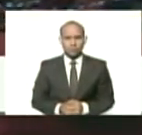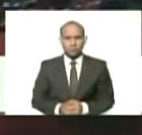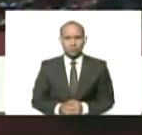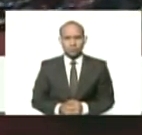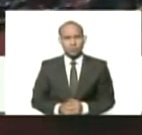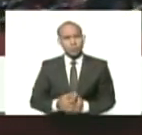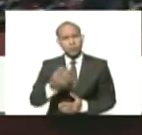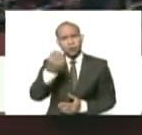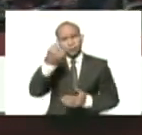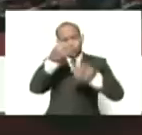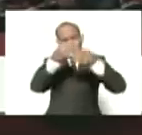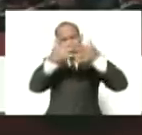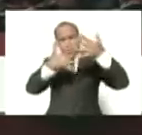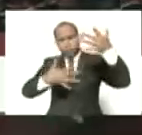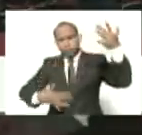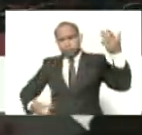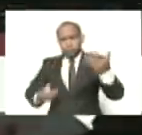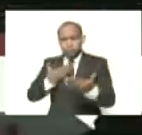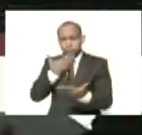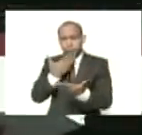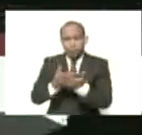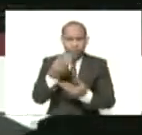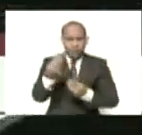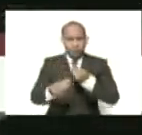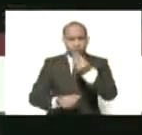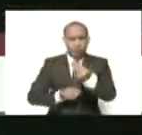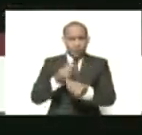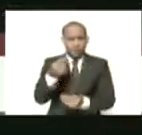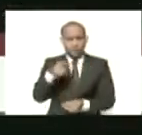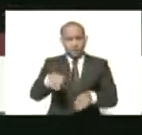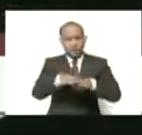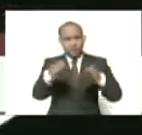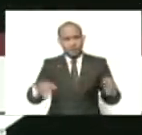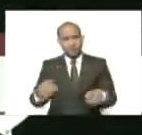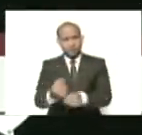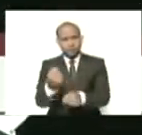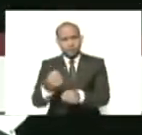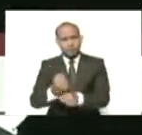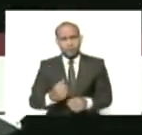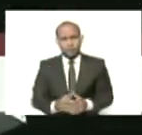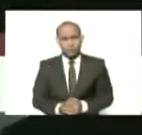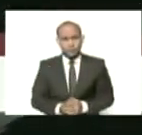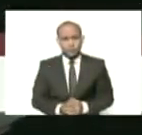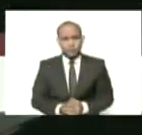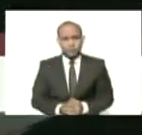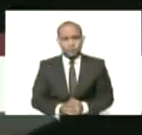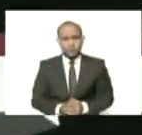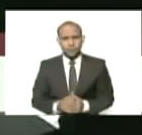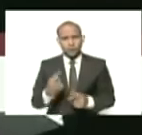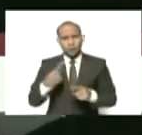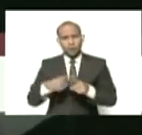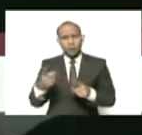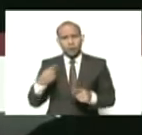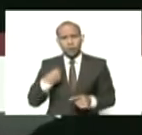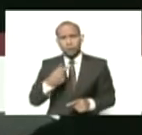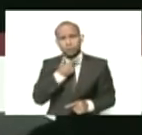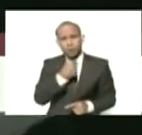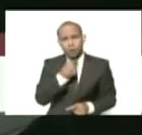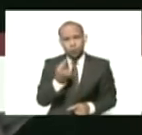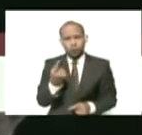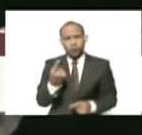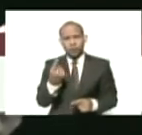Fueron muchas las propuestas que surgieron de estas mesas de trabajo, pero me gustaría